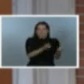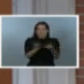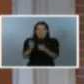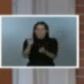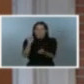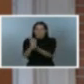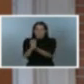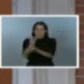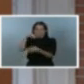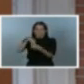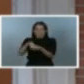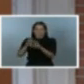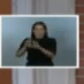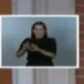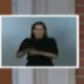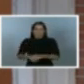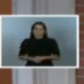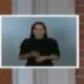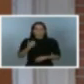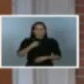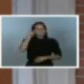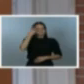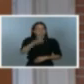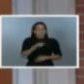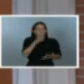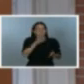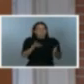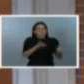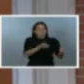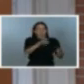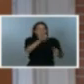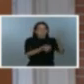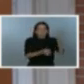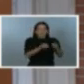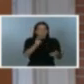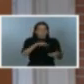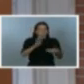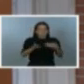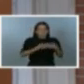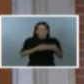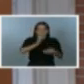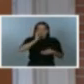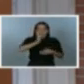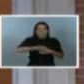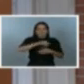no se le llevó a cabo una consecución de dicho procedimiento jurídico.